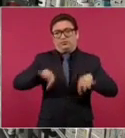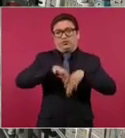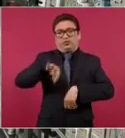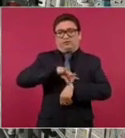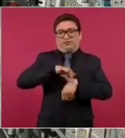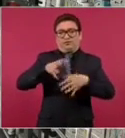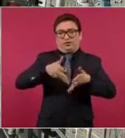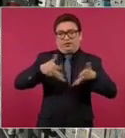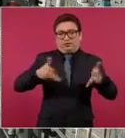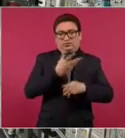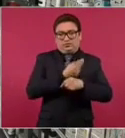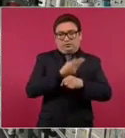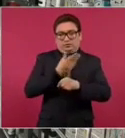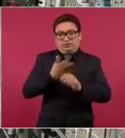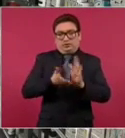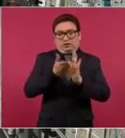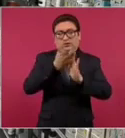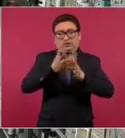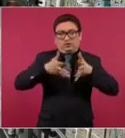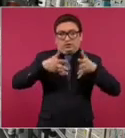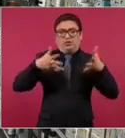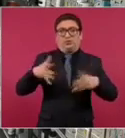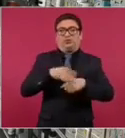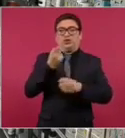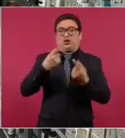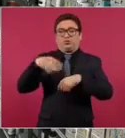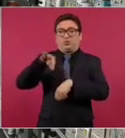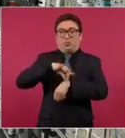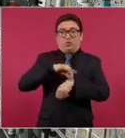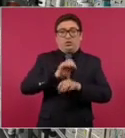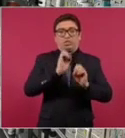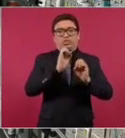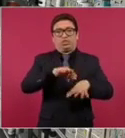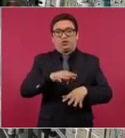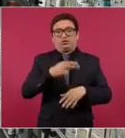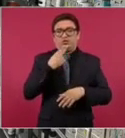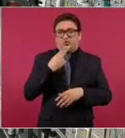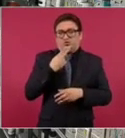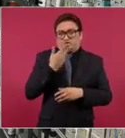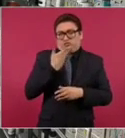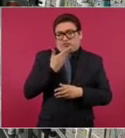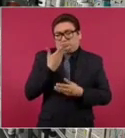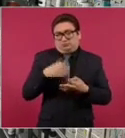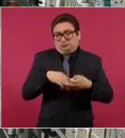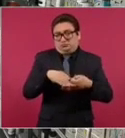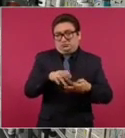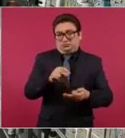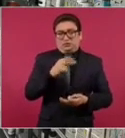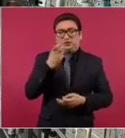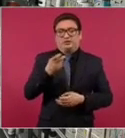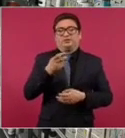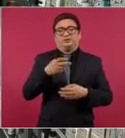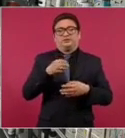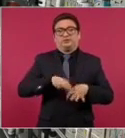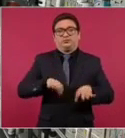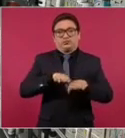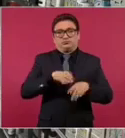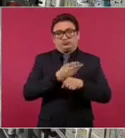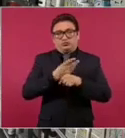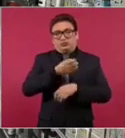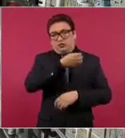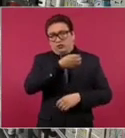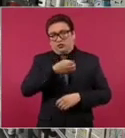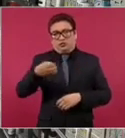muchas farmacias que se saturaban con medicamentos que no necesariamente eran los de alto consumo. También se adecuaron y